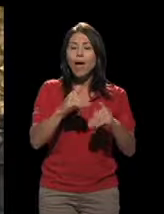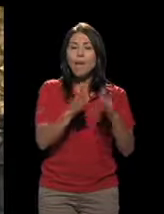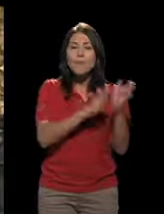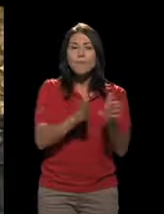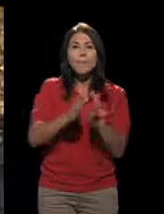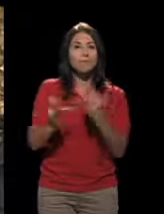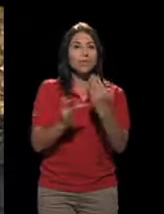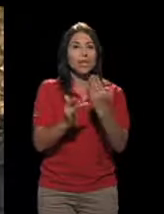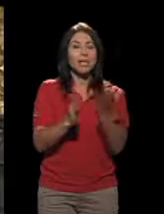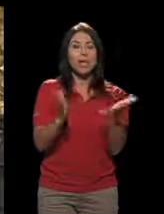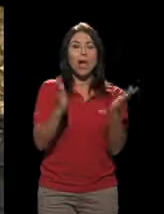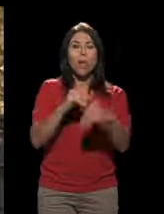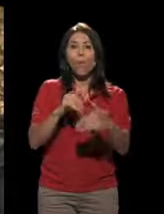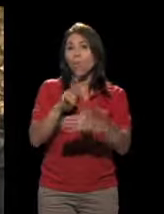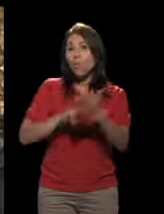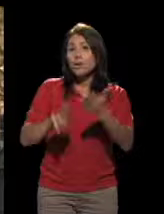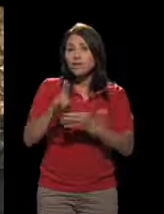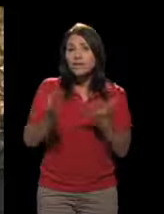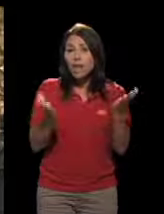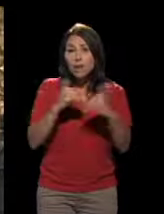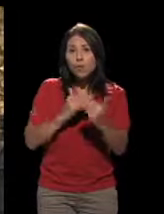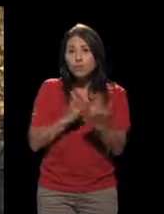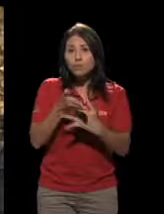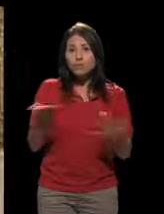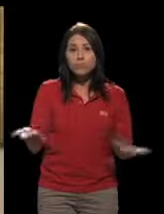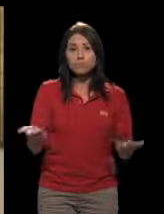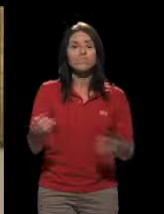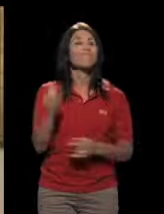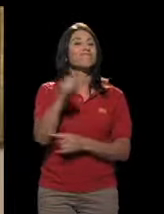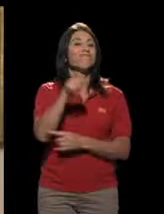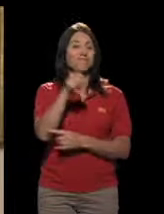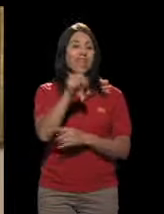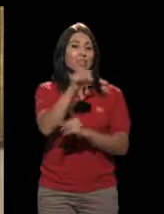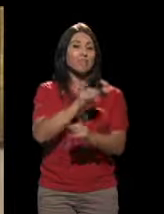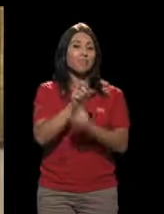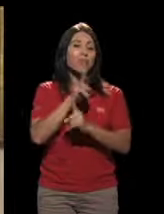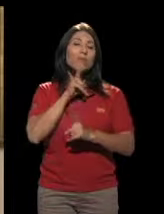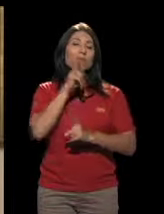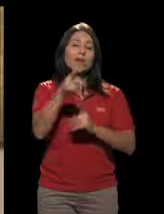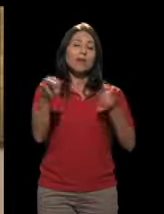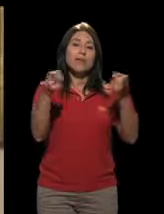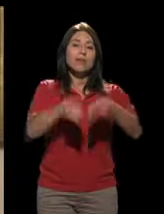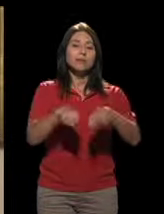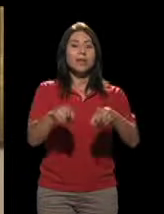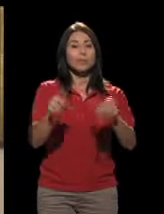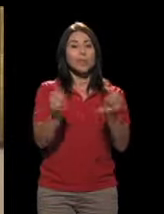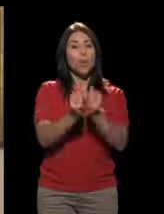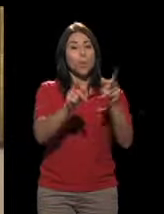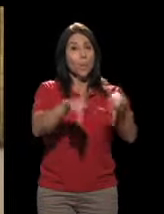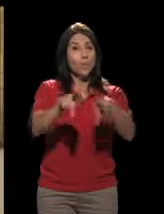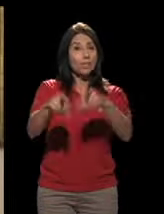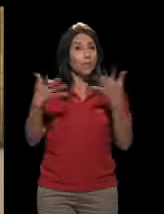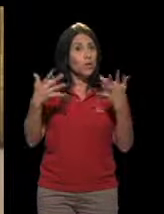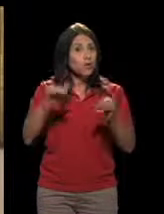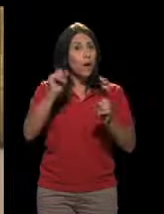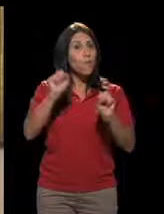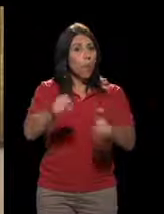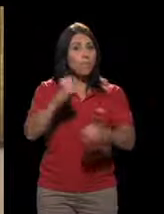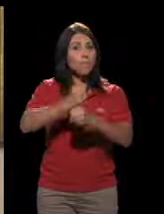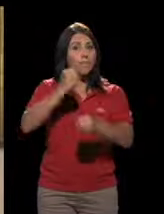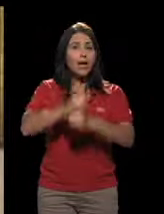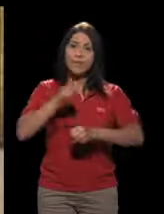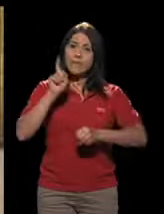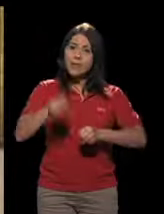preparación técnica u universitaria, ¿verdad? Claro. También. No, esa es la triste realidad que vive la población económicamente activa, que debería